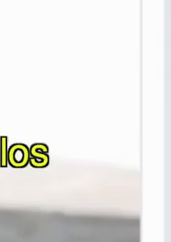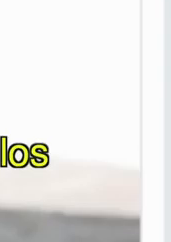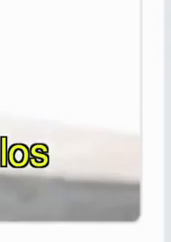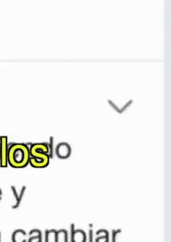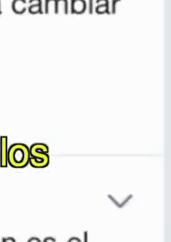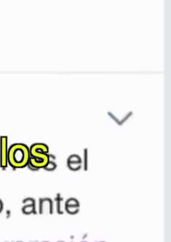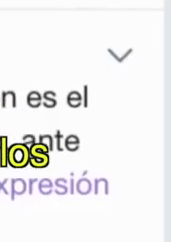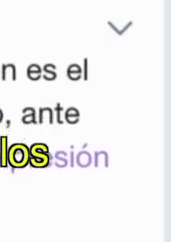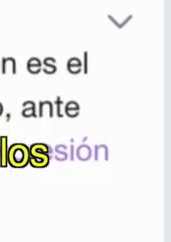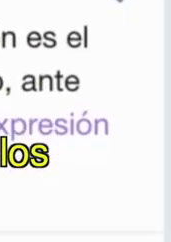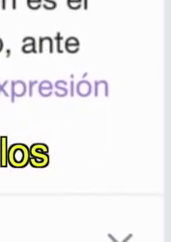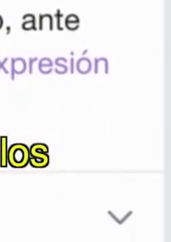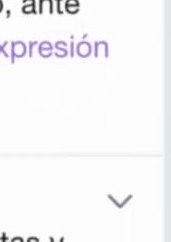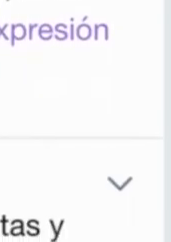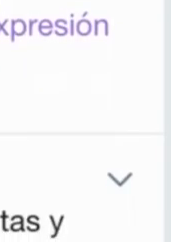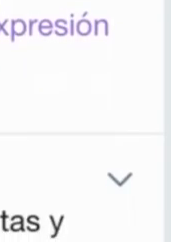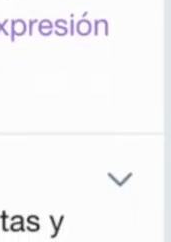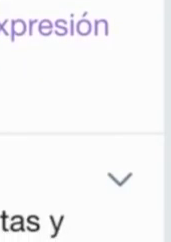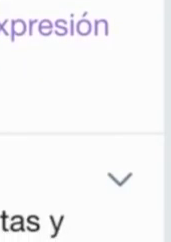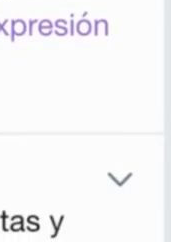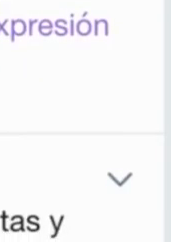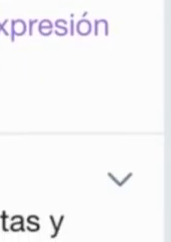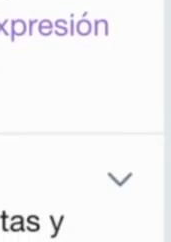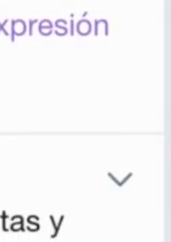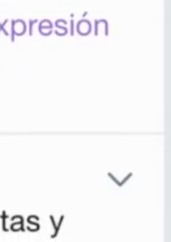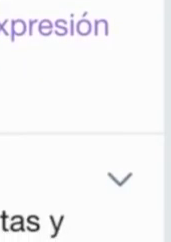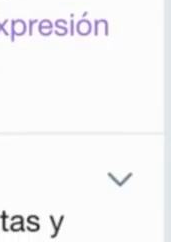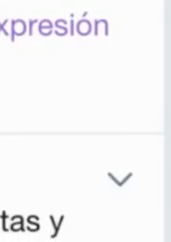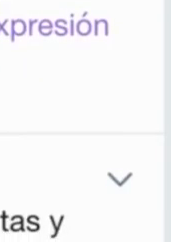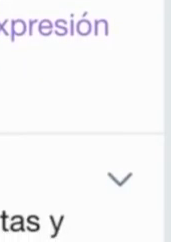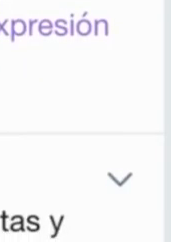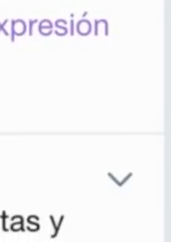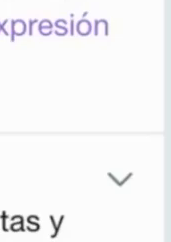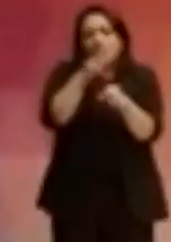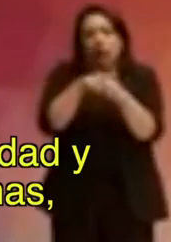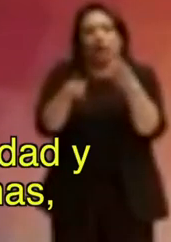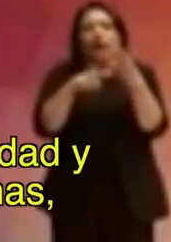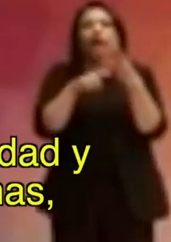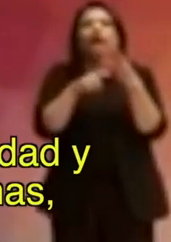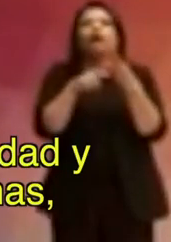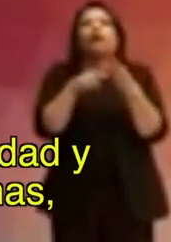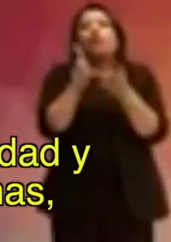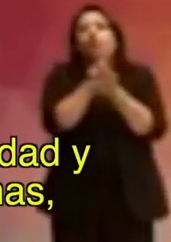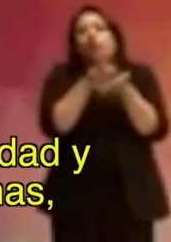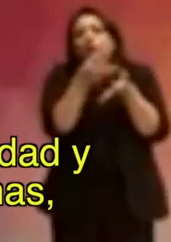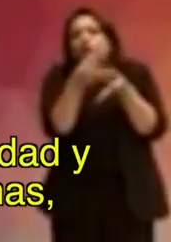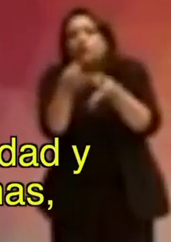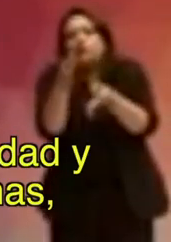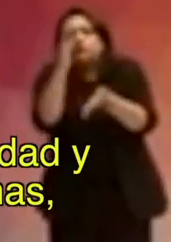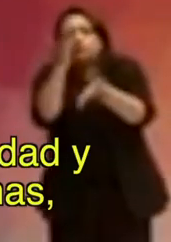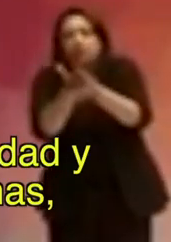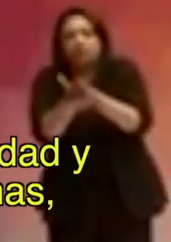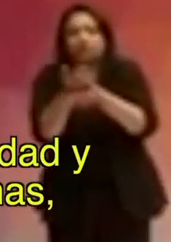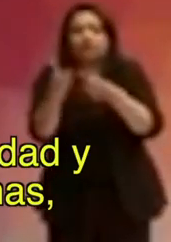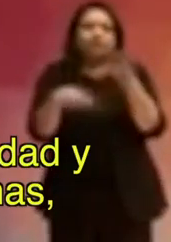los gobernantes que no han reclutado policías, no les pagan bien, ni reciben capacitación. El Bronco destacó la